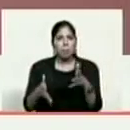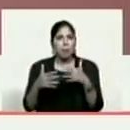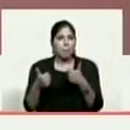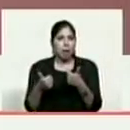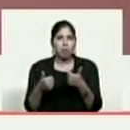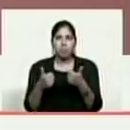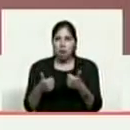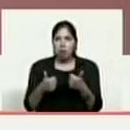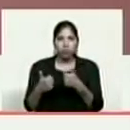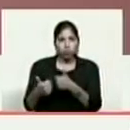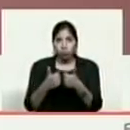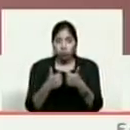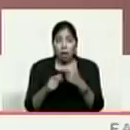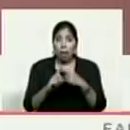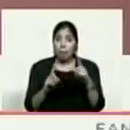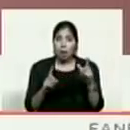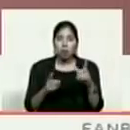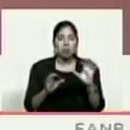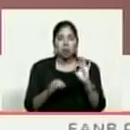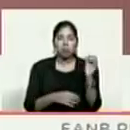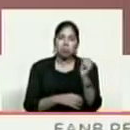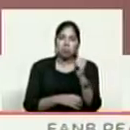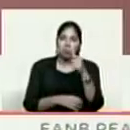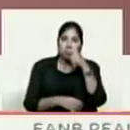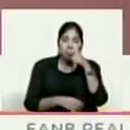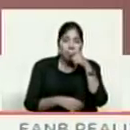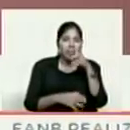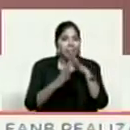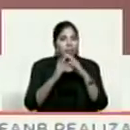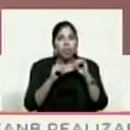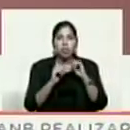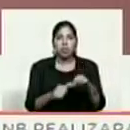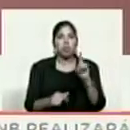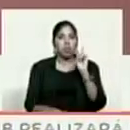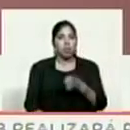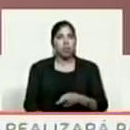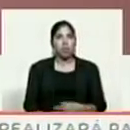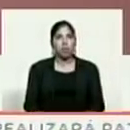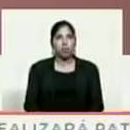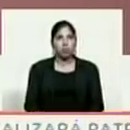Está restituido en casi la totalidad del país el suministro eléctrico.